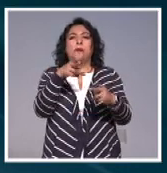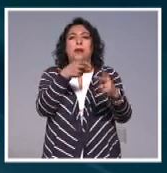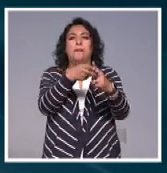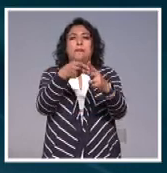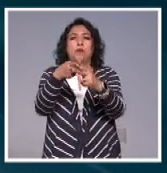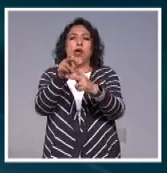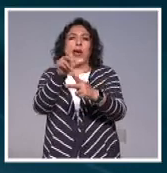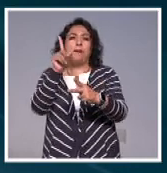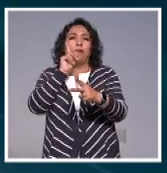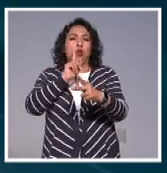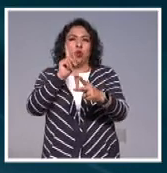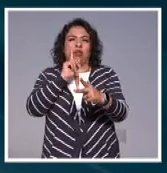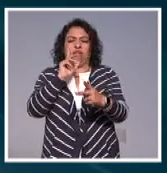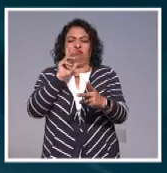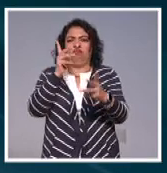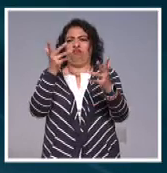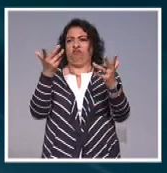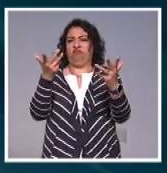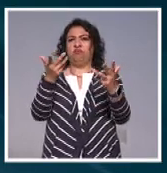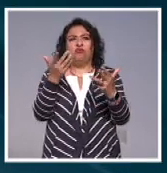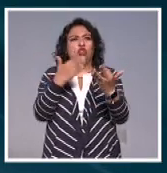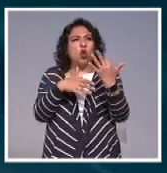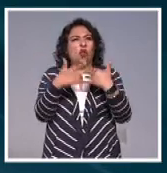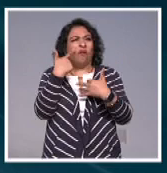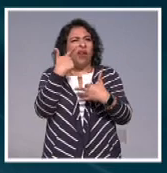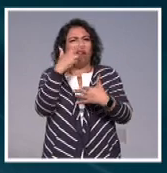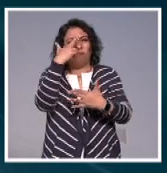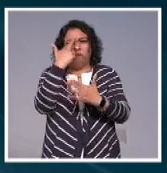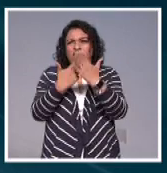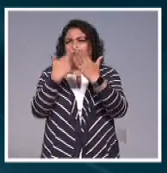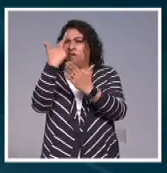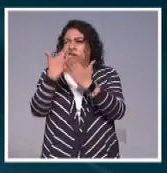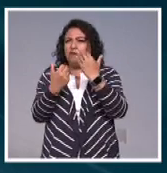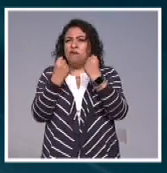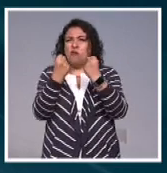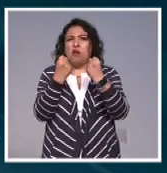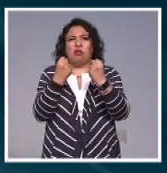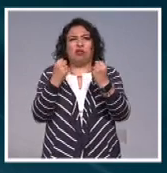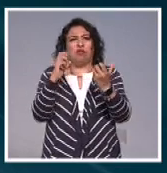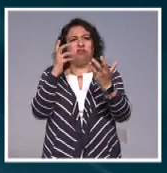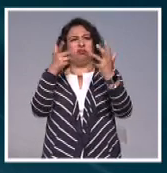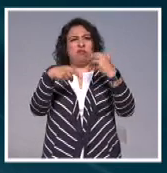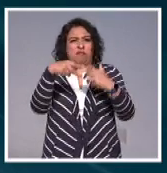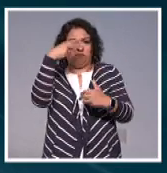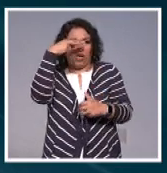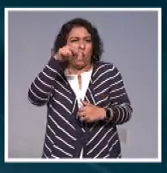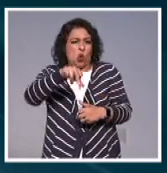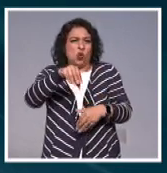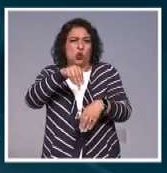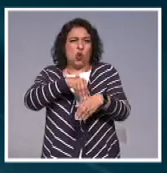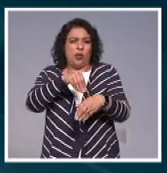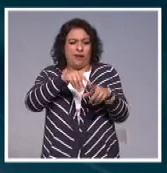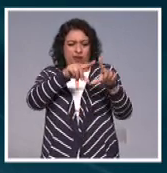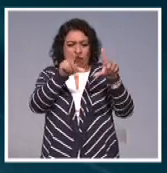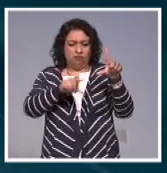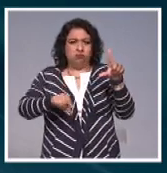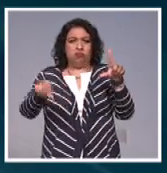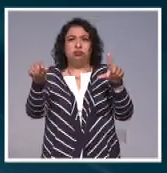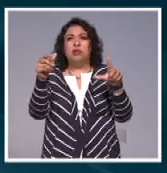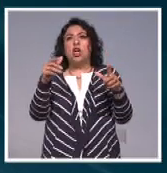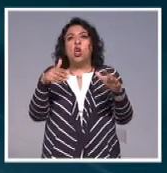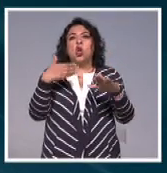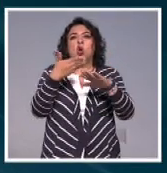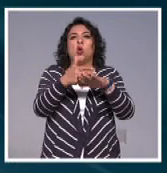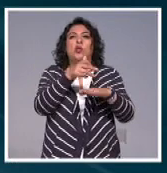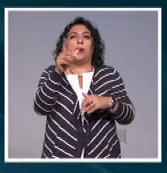feminicidios, en reacción a todo lo que, a la violencia que estábamos viviendo en México, o que estamos viviendo actualmente también, en contra